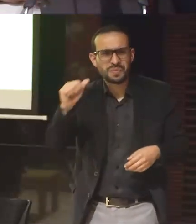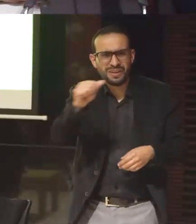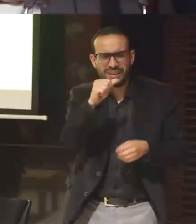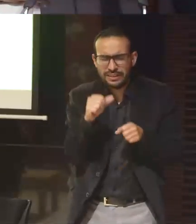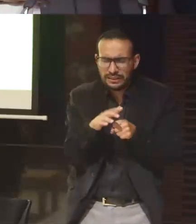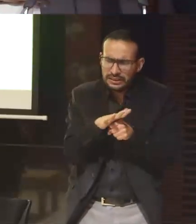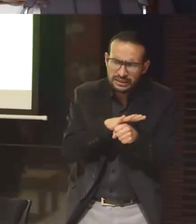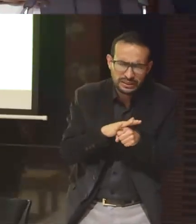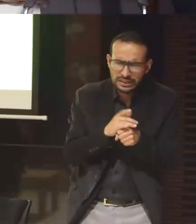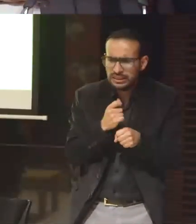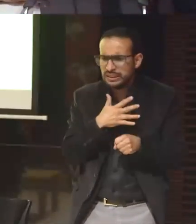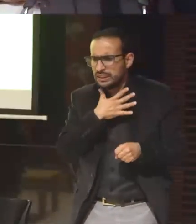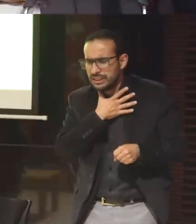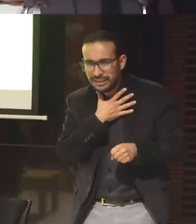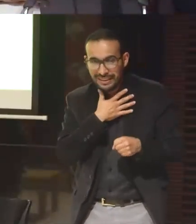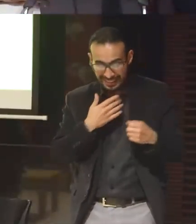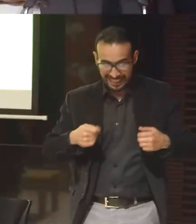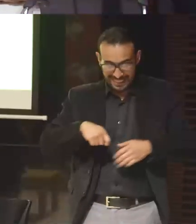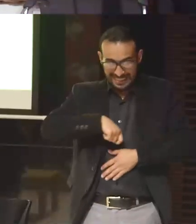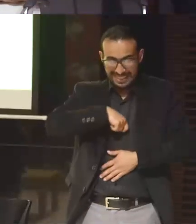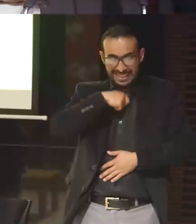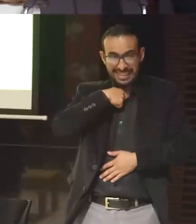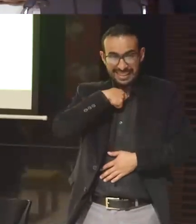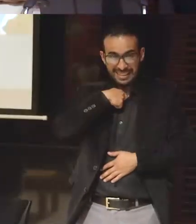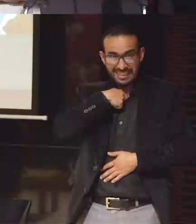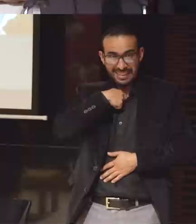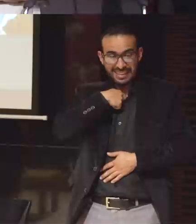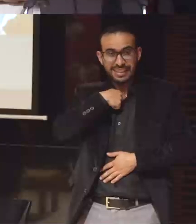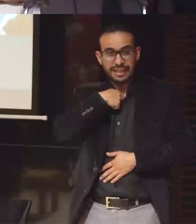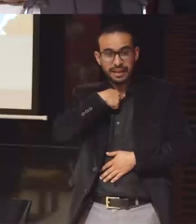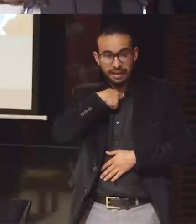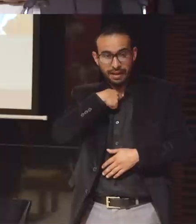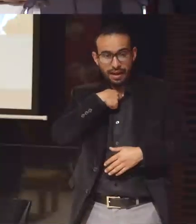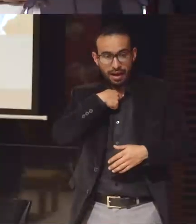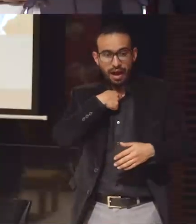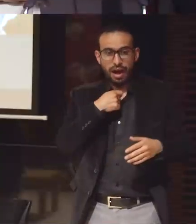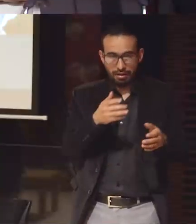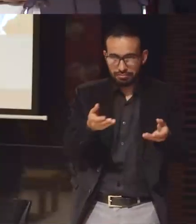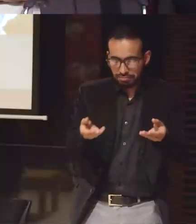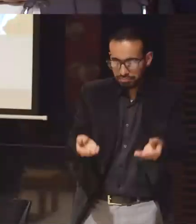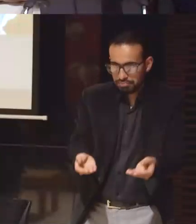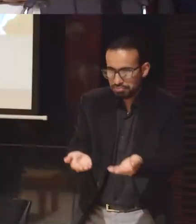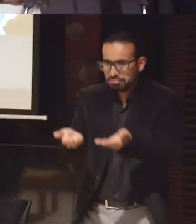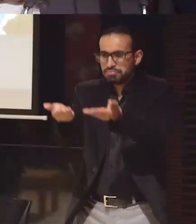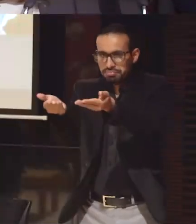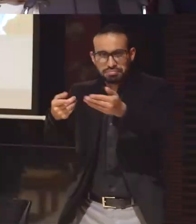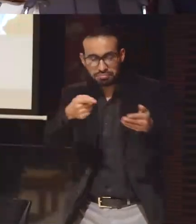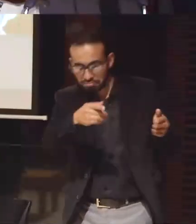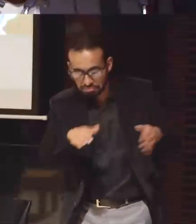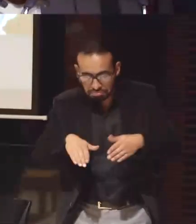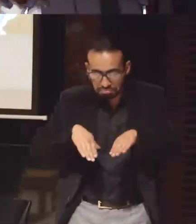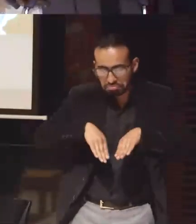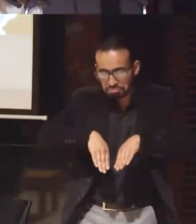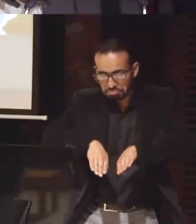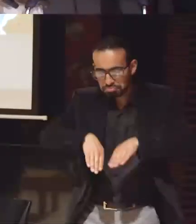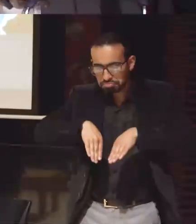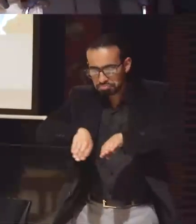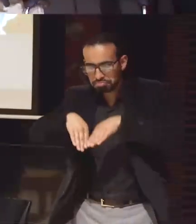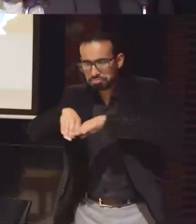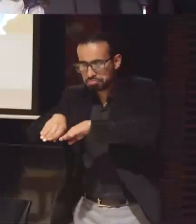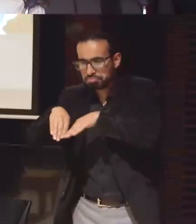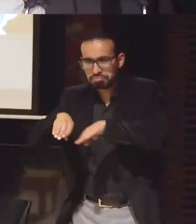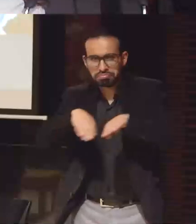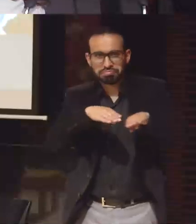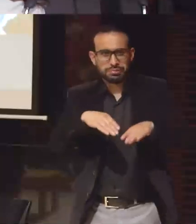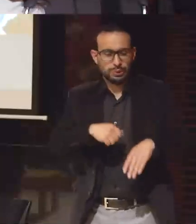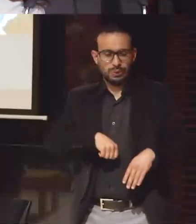difíciles, coger estas chaquetas y volver a botarlas. Y ellas las bordan y las trabajan en lo que para ellas significa este orgullo